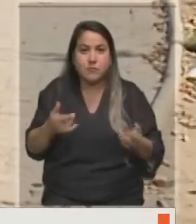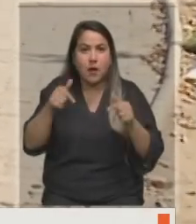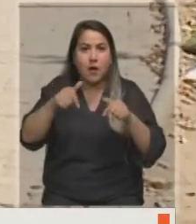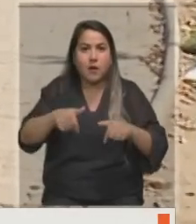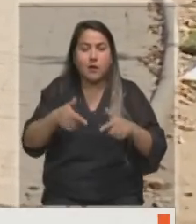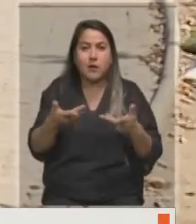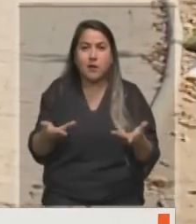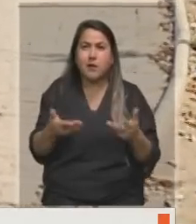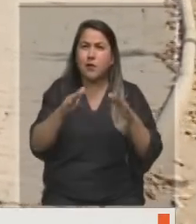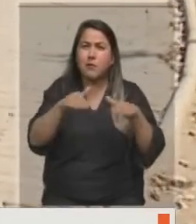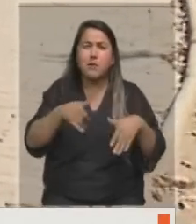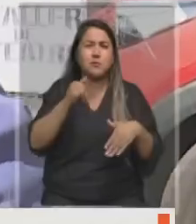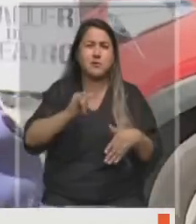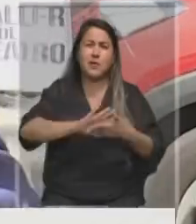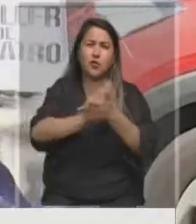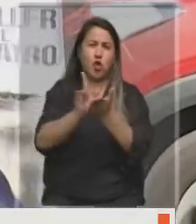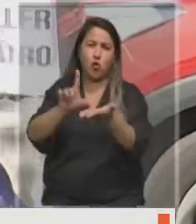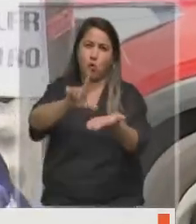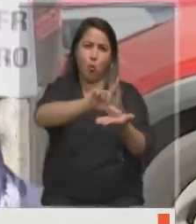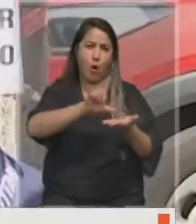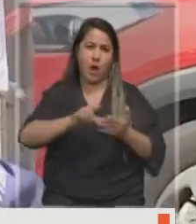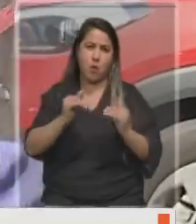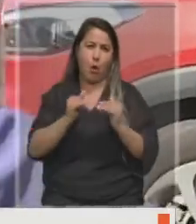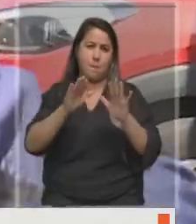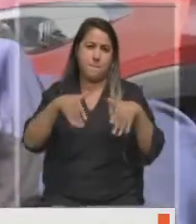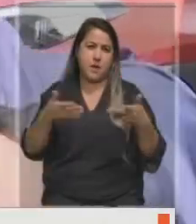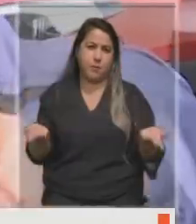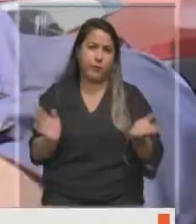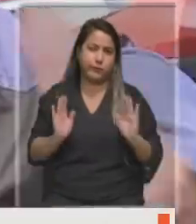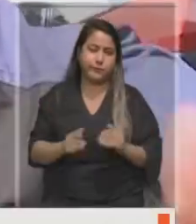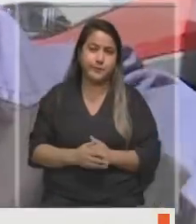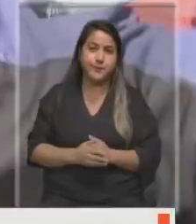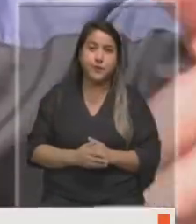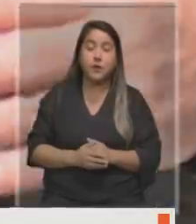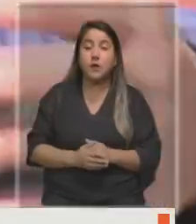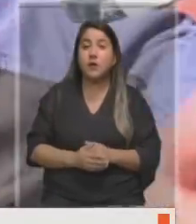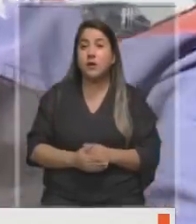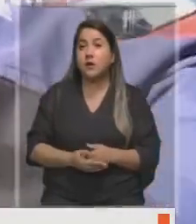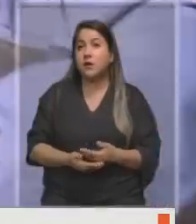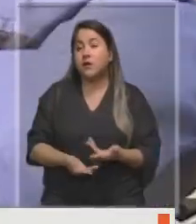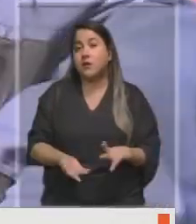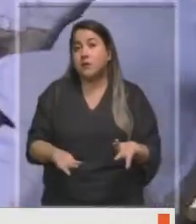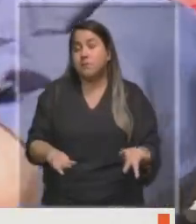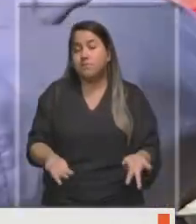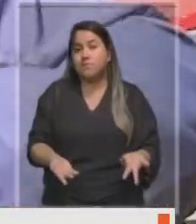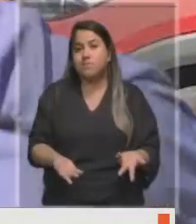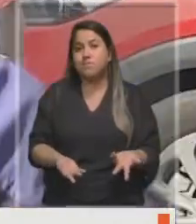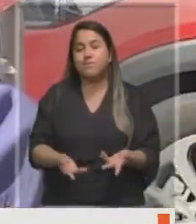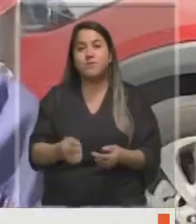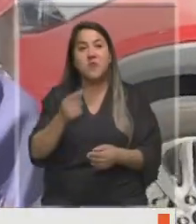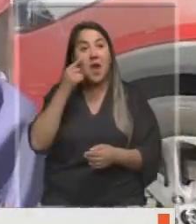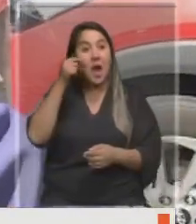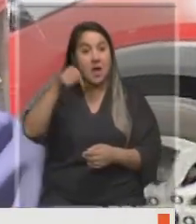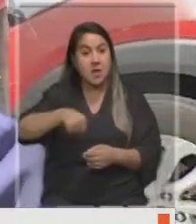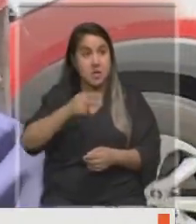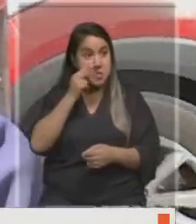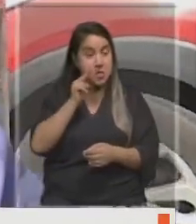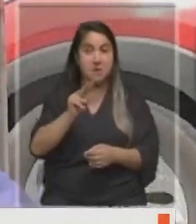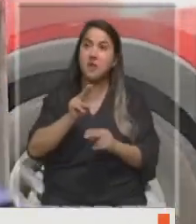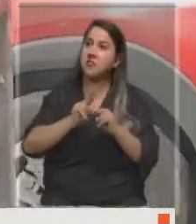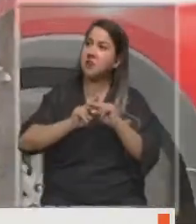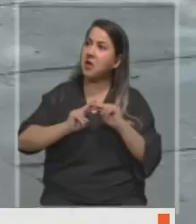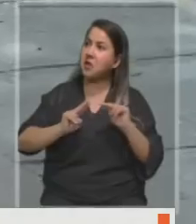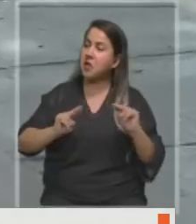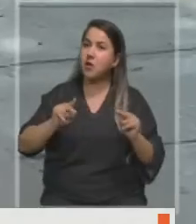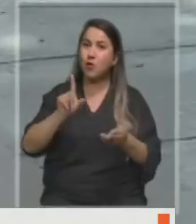en todas partes está igual en el centro que puede es una cosa acogedora Se ve tranquilo pero está llegando esto